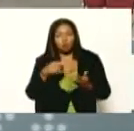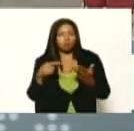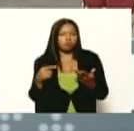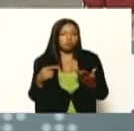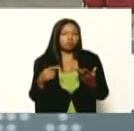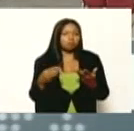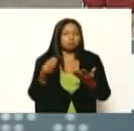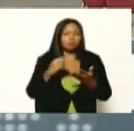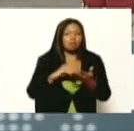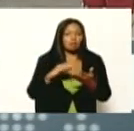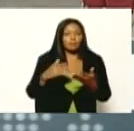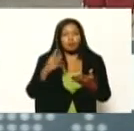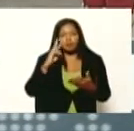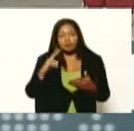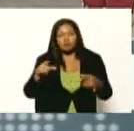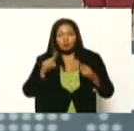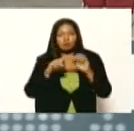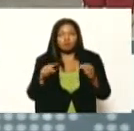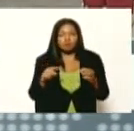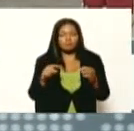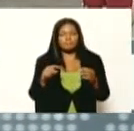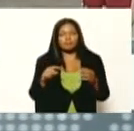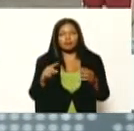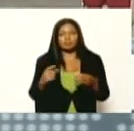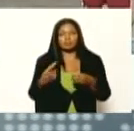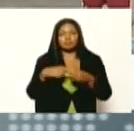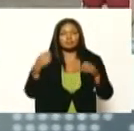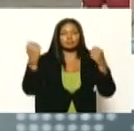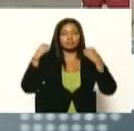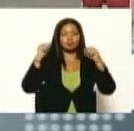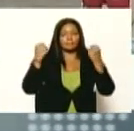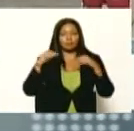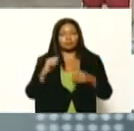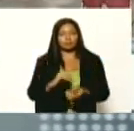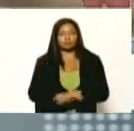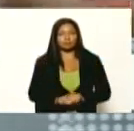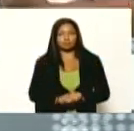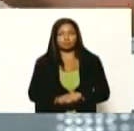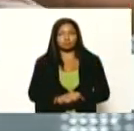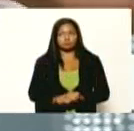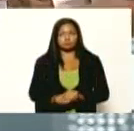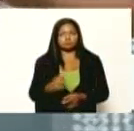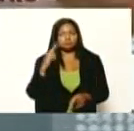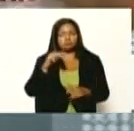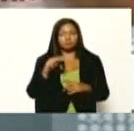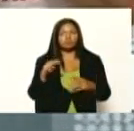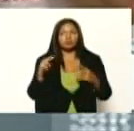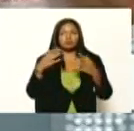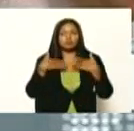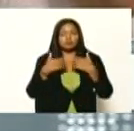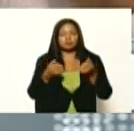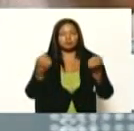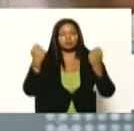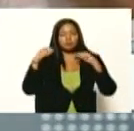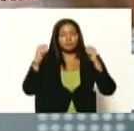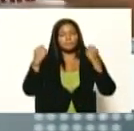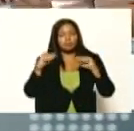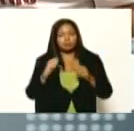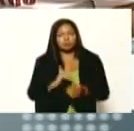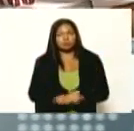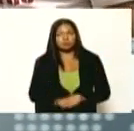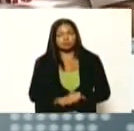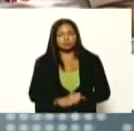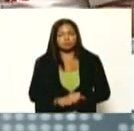consultas que tengan que ver con la alternativa terapéutica. Y hacia allá vamos, hacia la salud terapéutica, ¿verdad?, hacia la